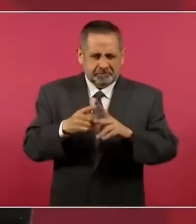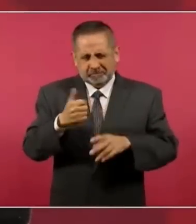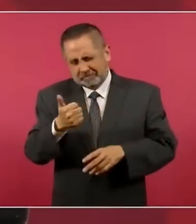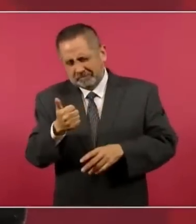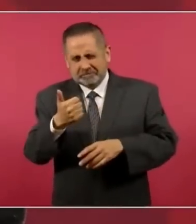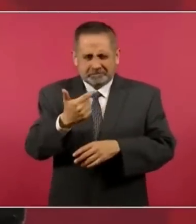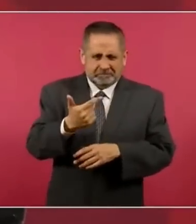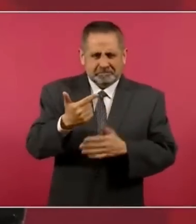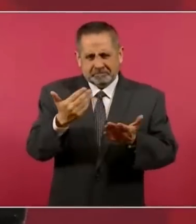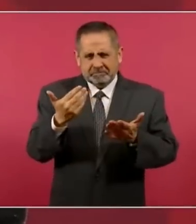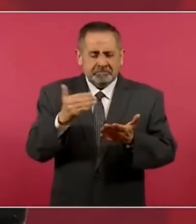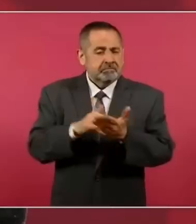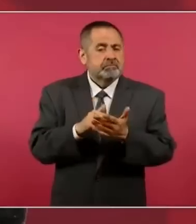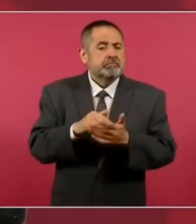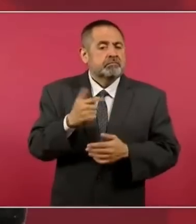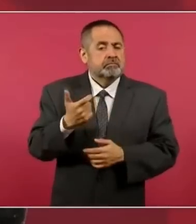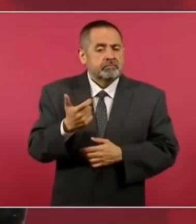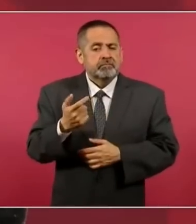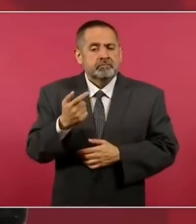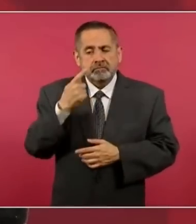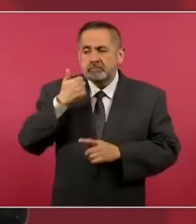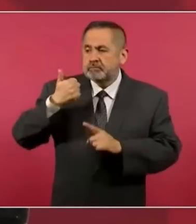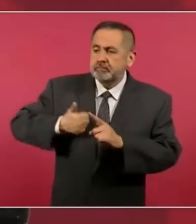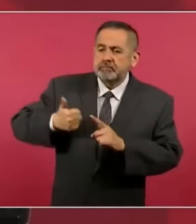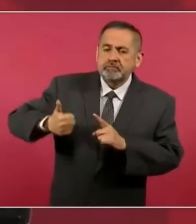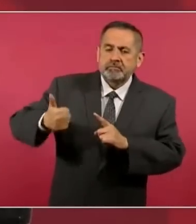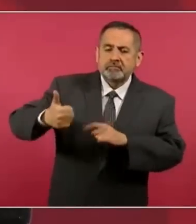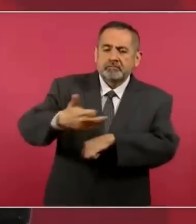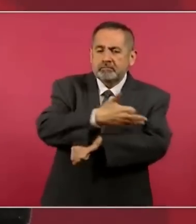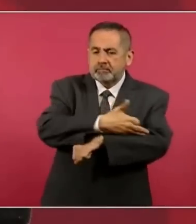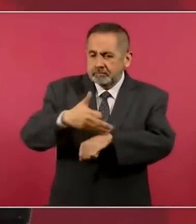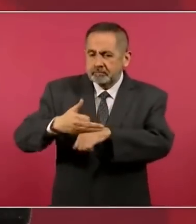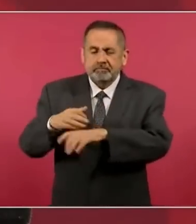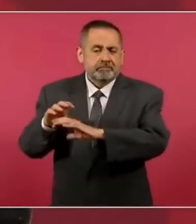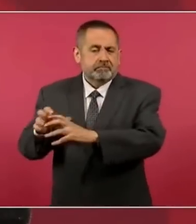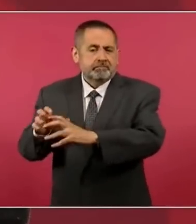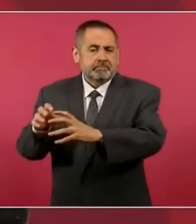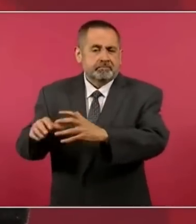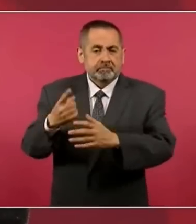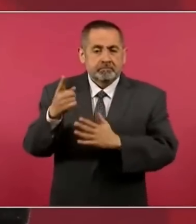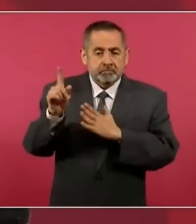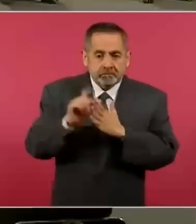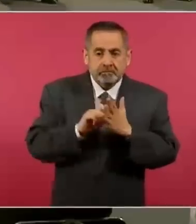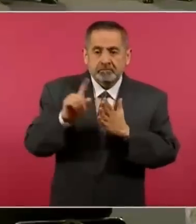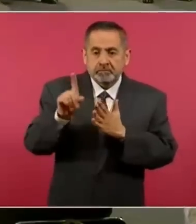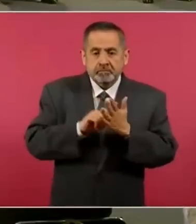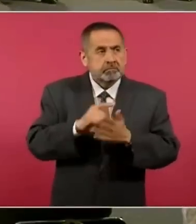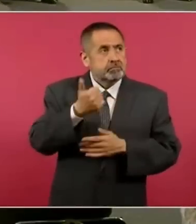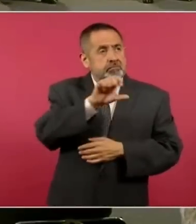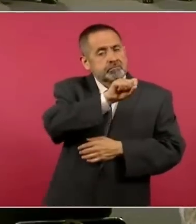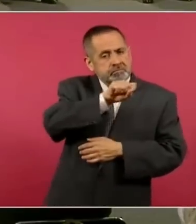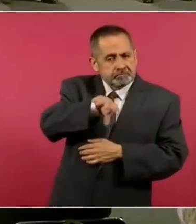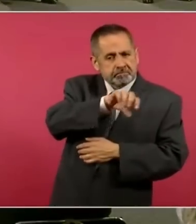7,000 pesos por familia mensual.